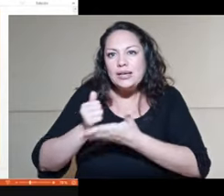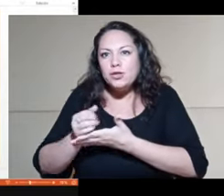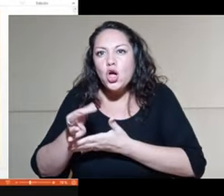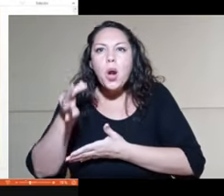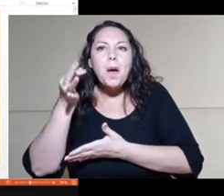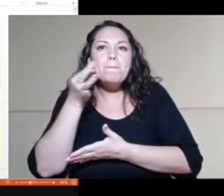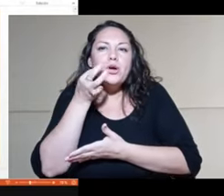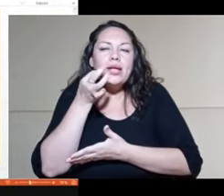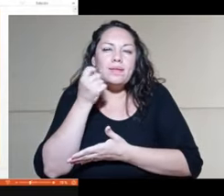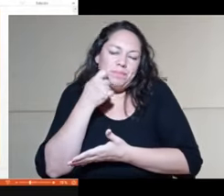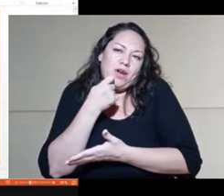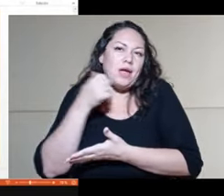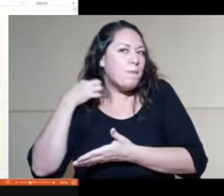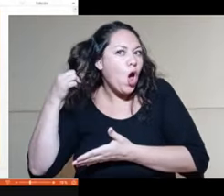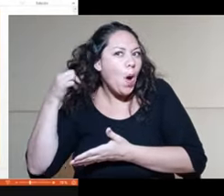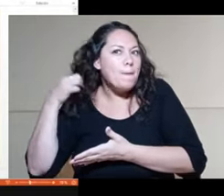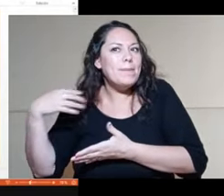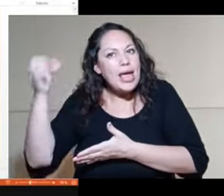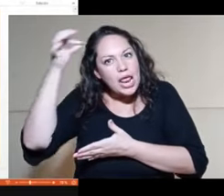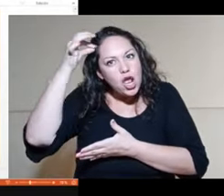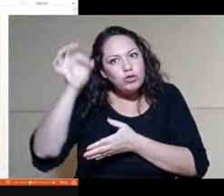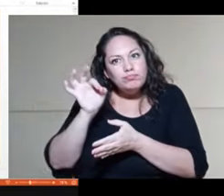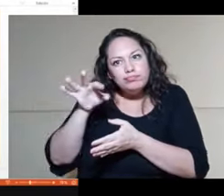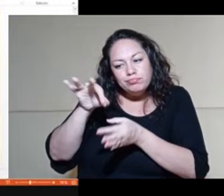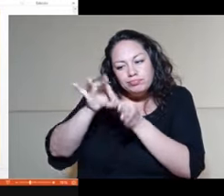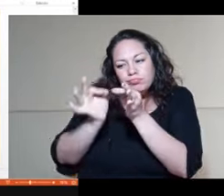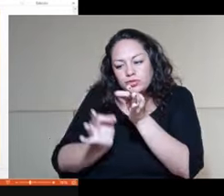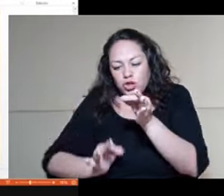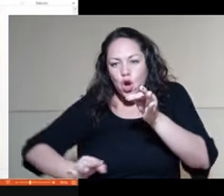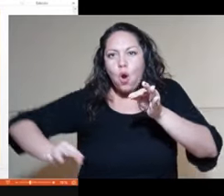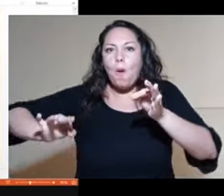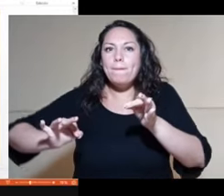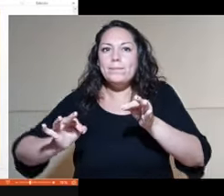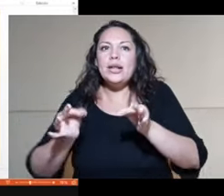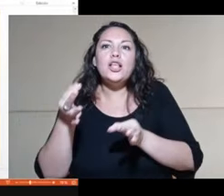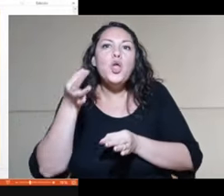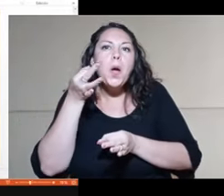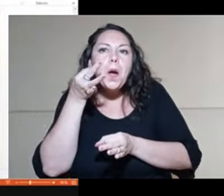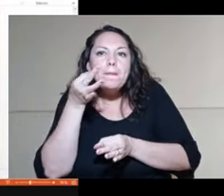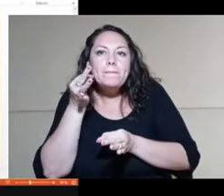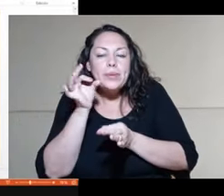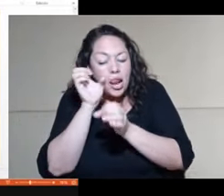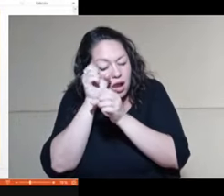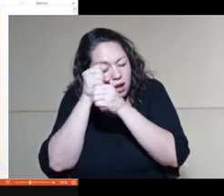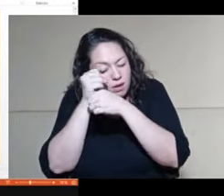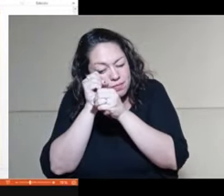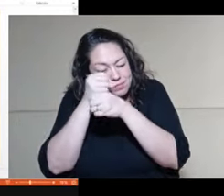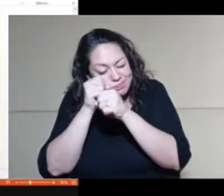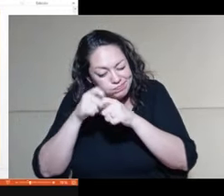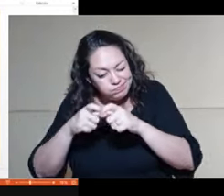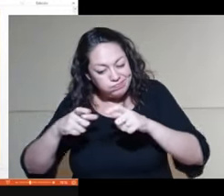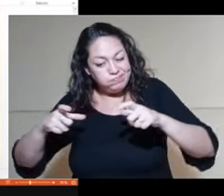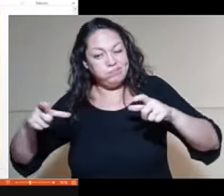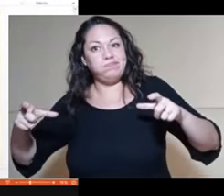así como voy a ver el pelo, voy a ver el folículo piloso, voy a ver vasos sanguíneos en la piel, voy a ver unos cúmulos raros, ya lo van a